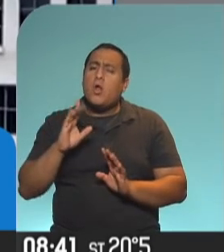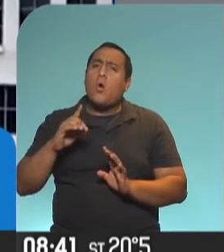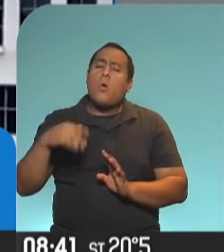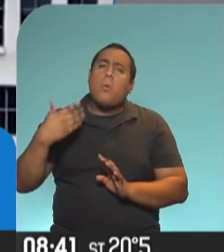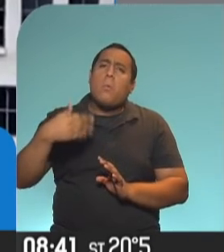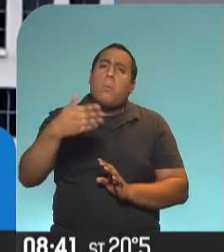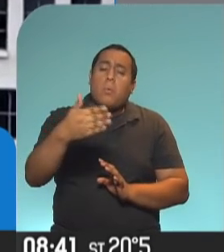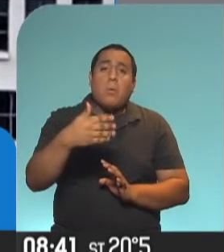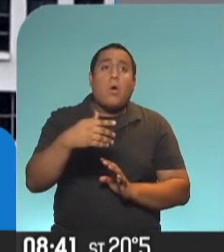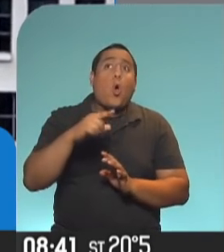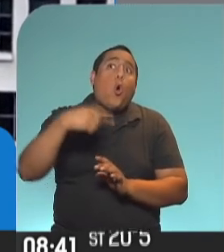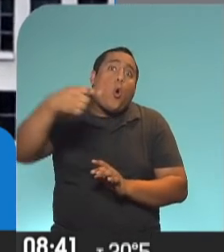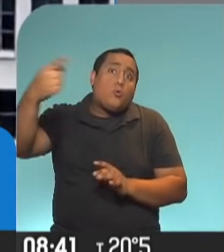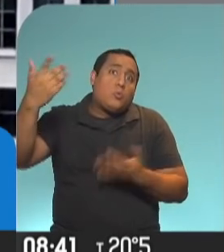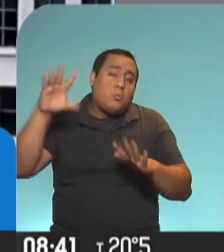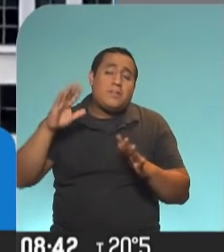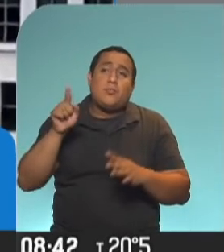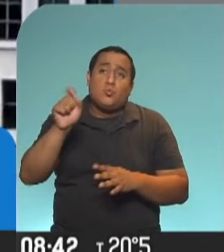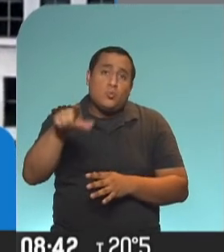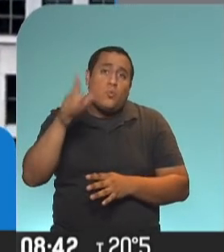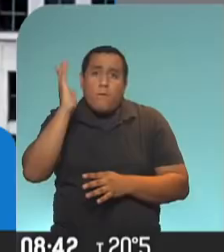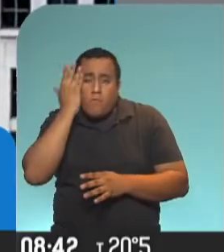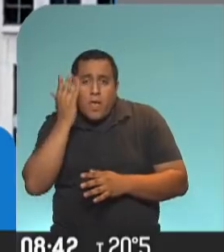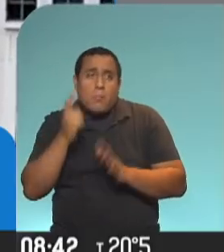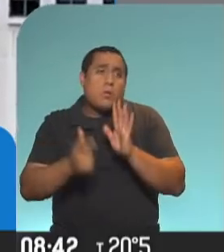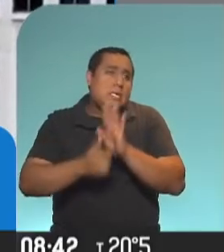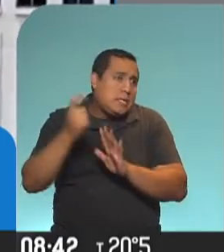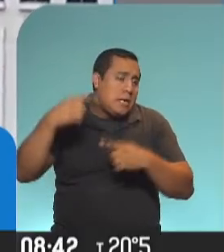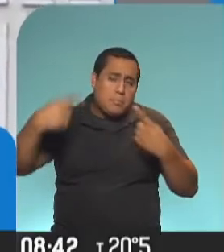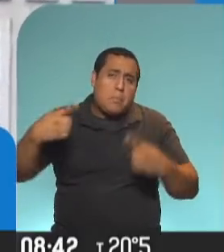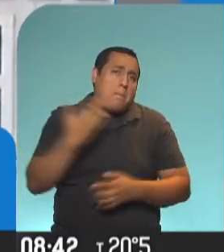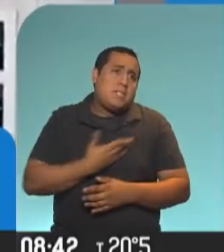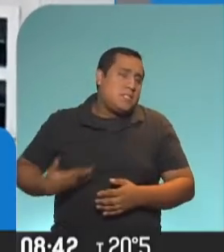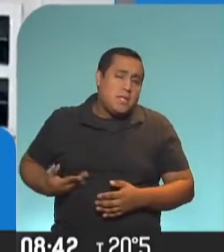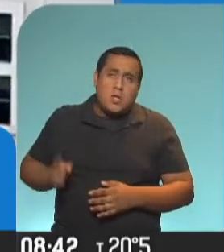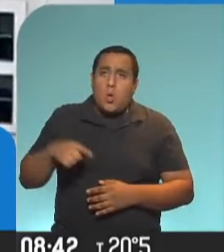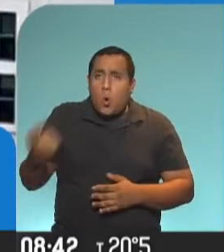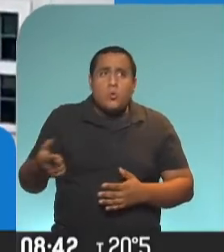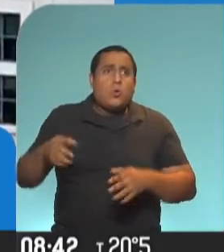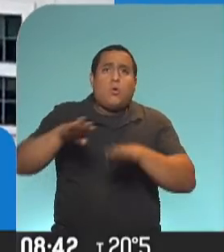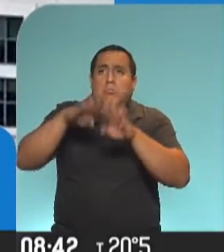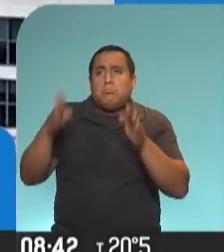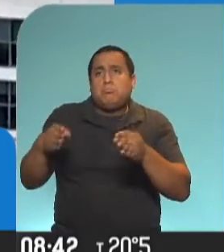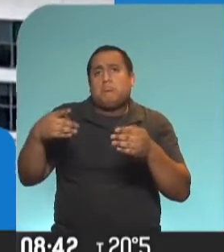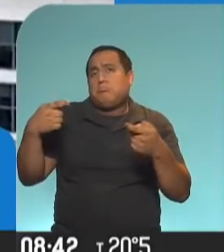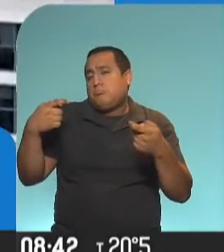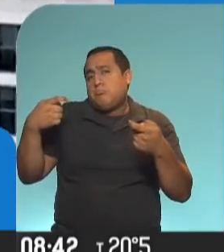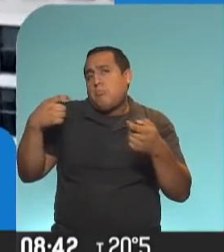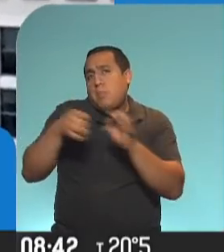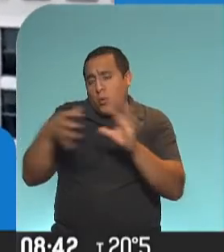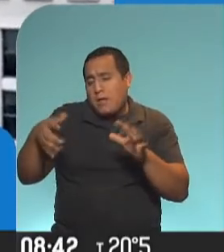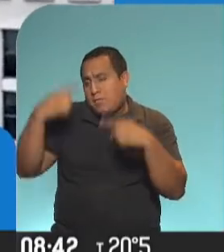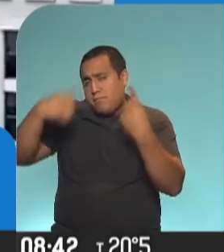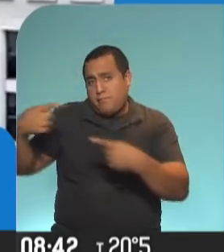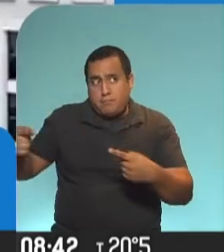pueden afectar a cualquier otro presidente o a cualquier otra institución democrática, siendo